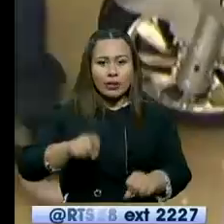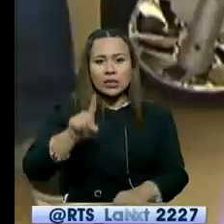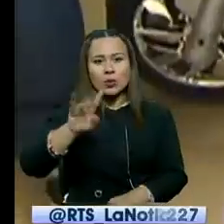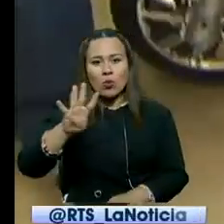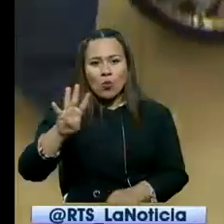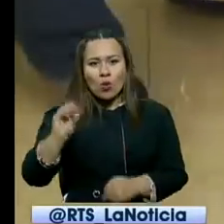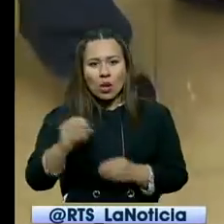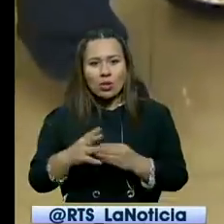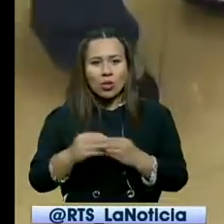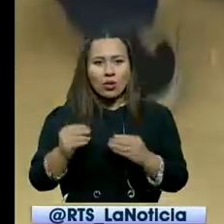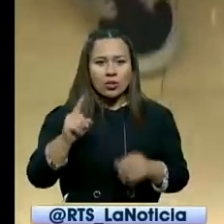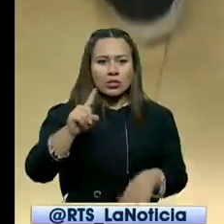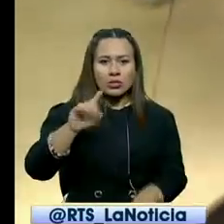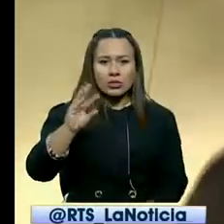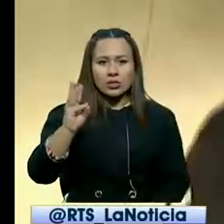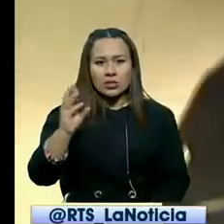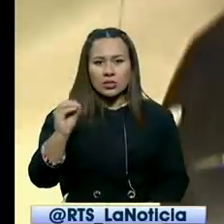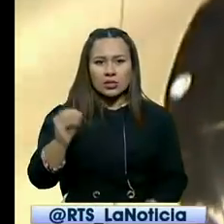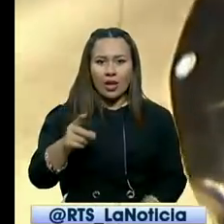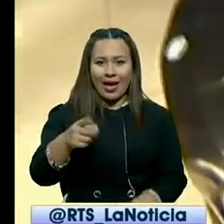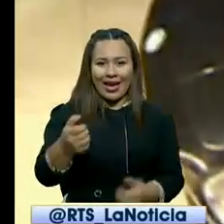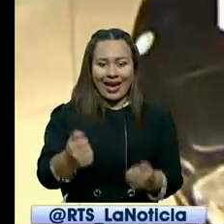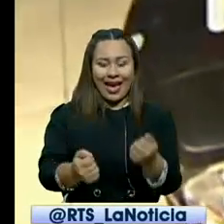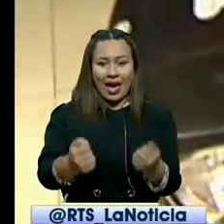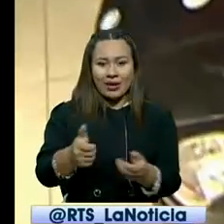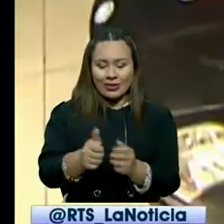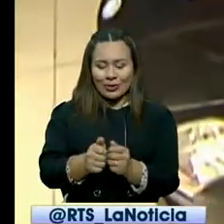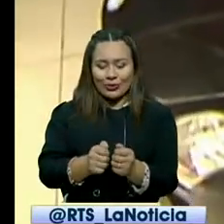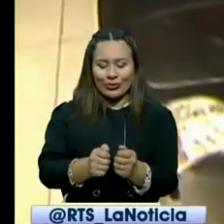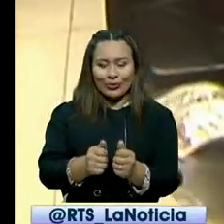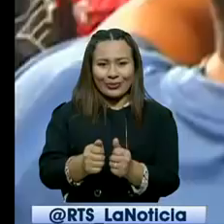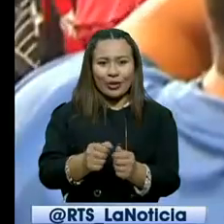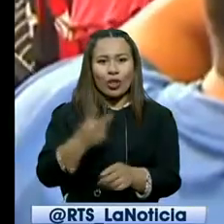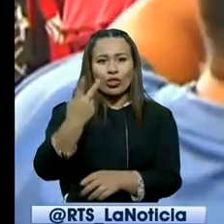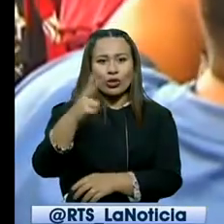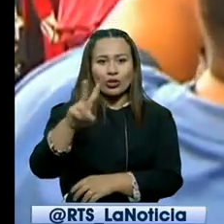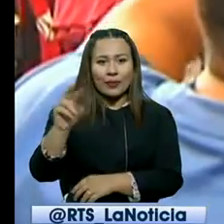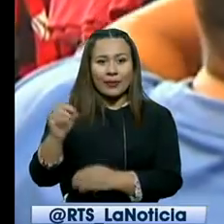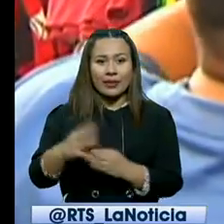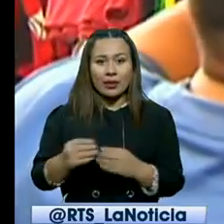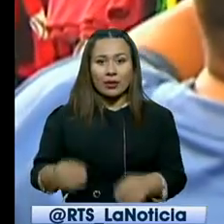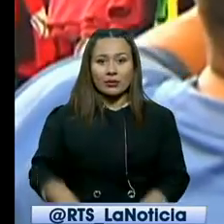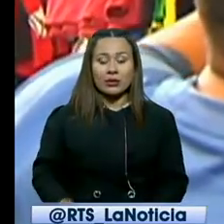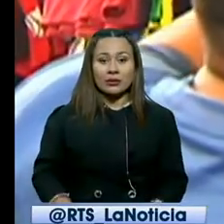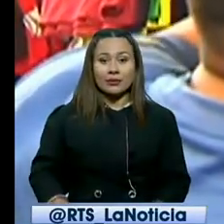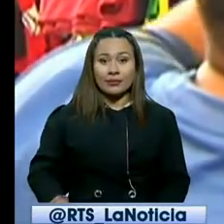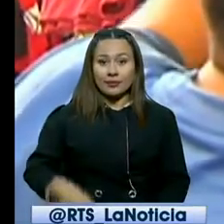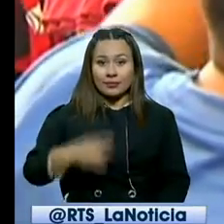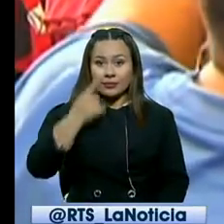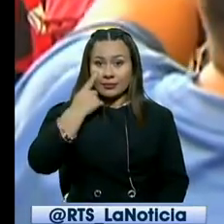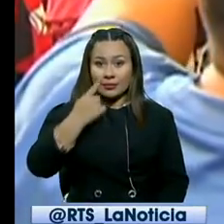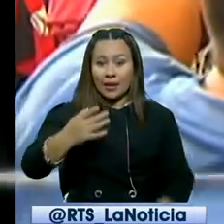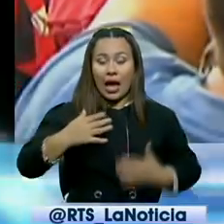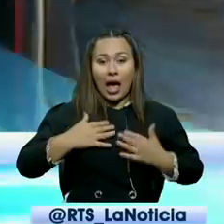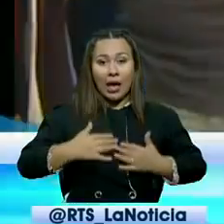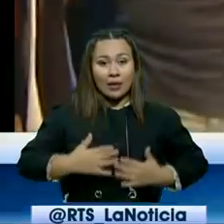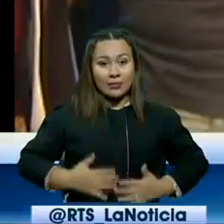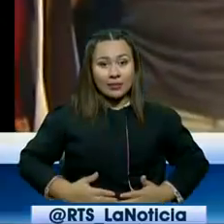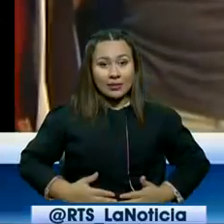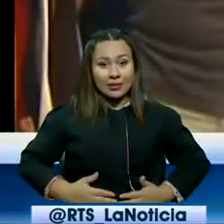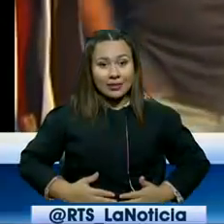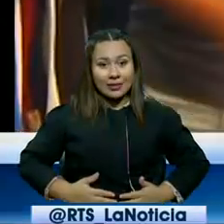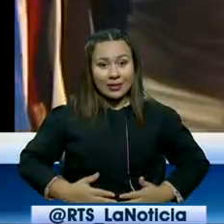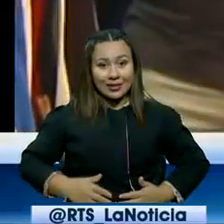160. Tenemos ese carrito a control remoto que está en 220. Sin dejar de lado la ropa para vestir bien, esos